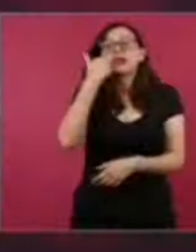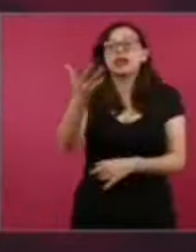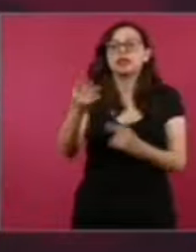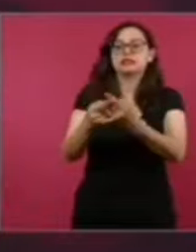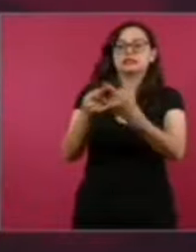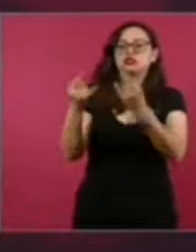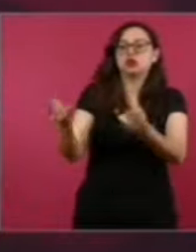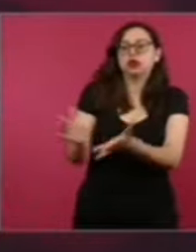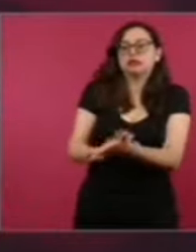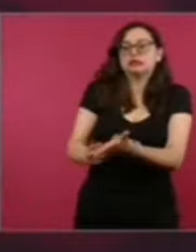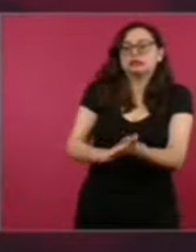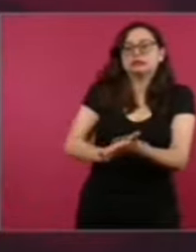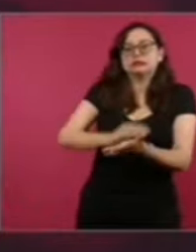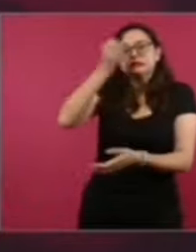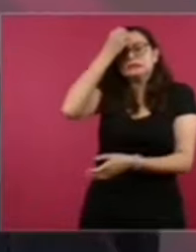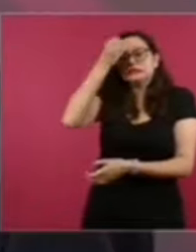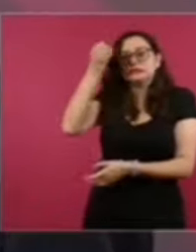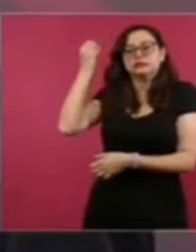personas.